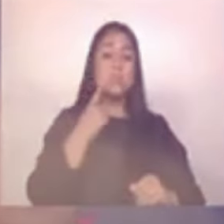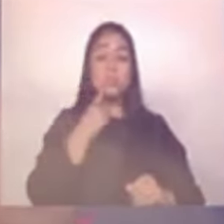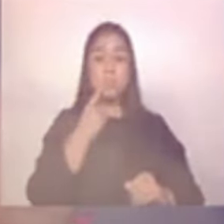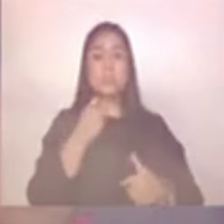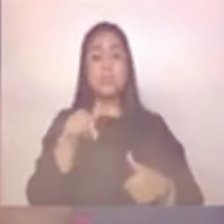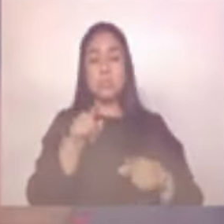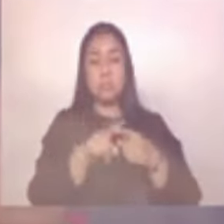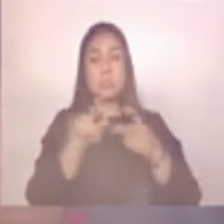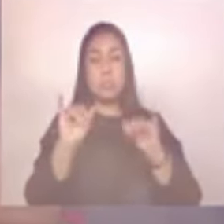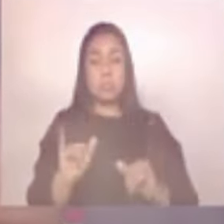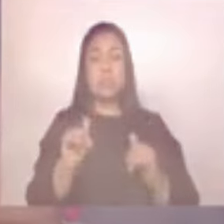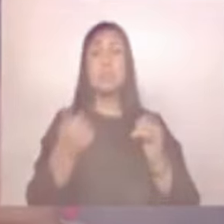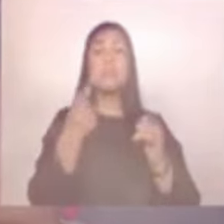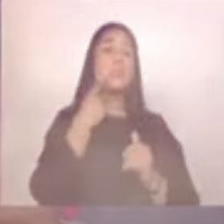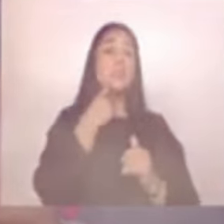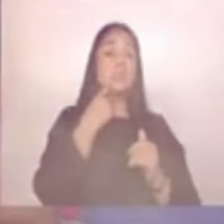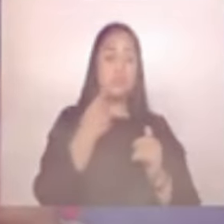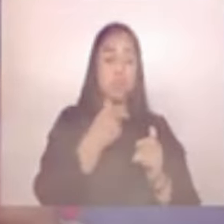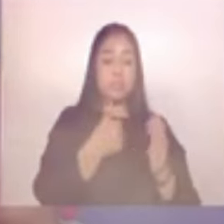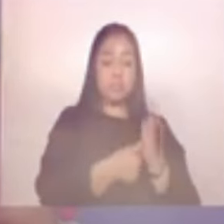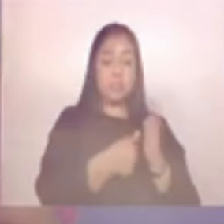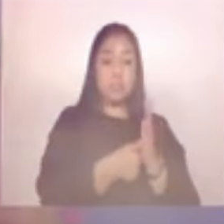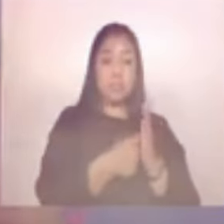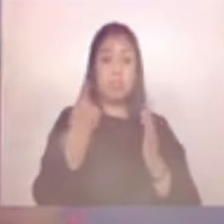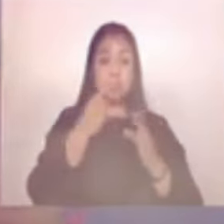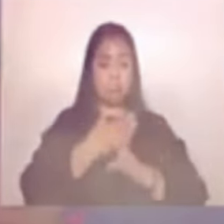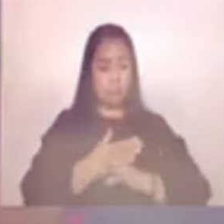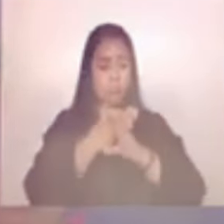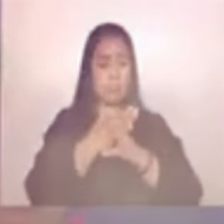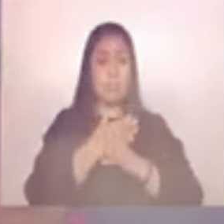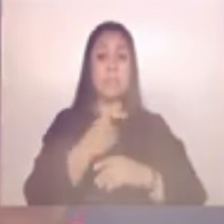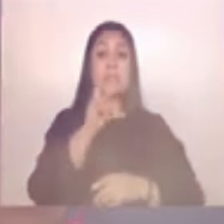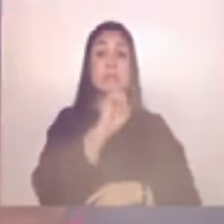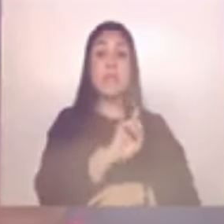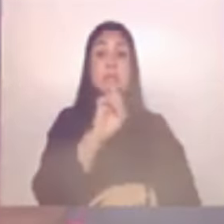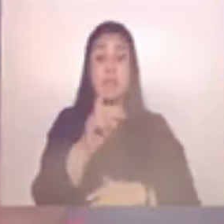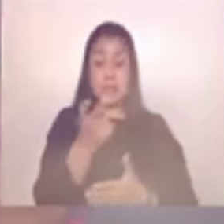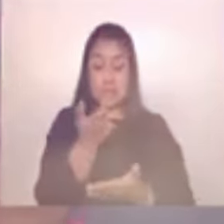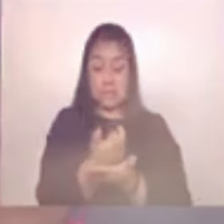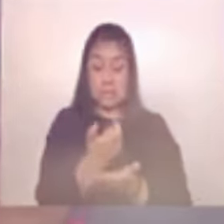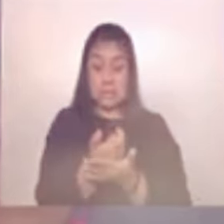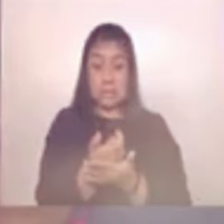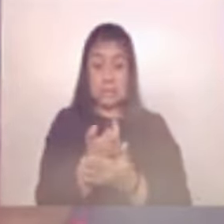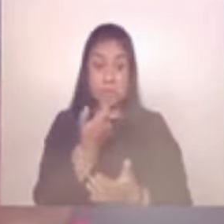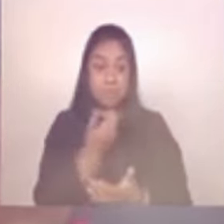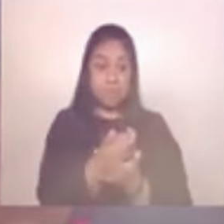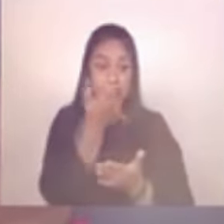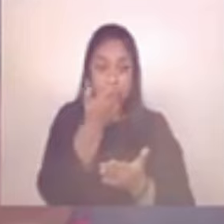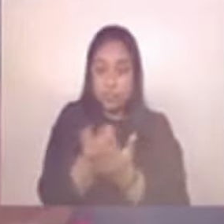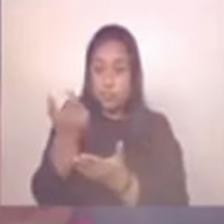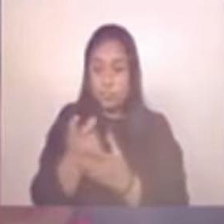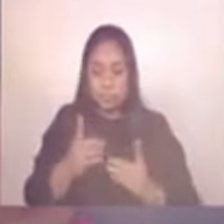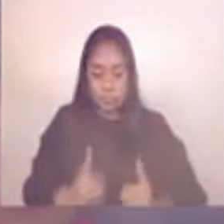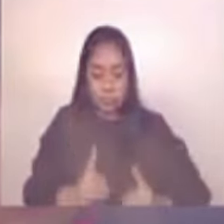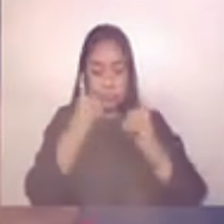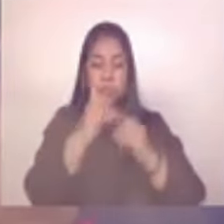autoridades municipales, para garantizar que cada quetzal destinado al desarrollo de los pueblos